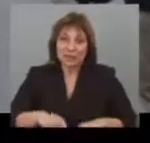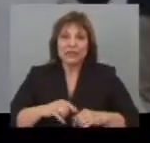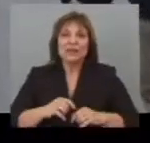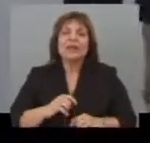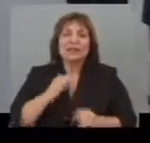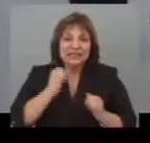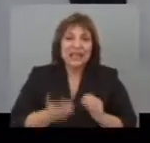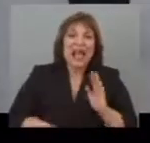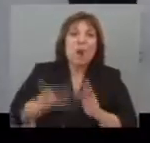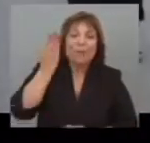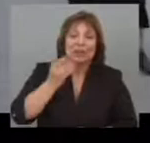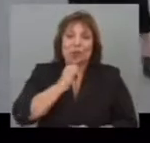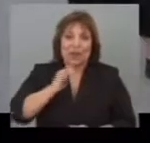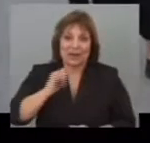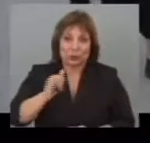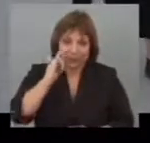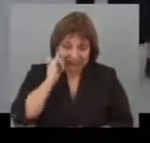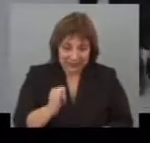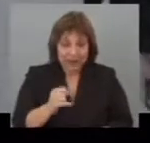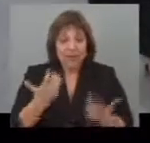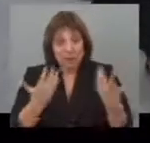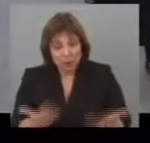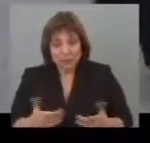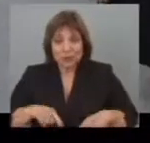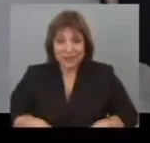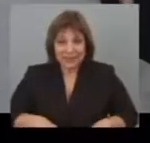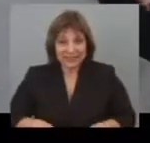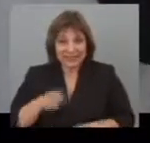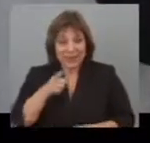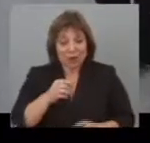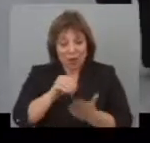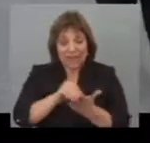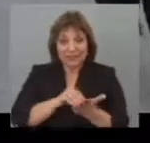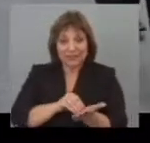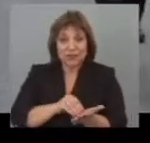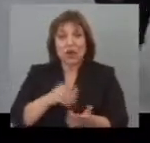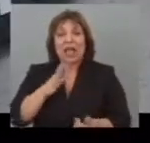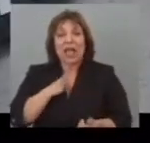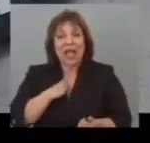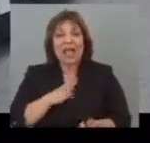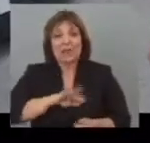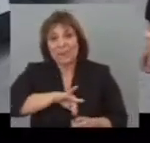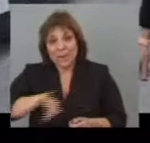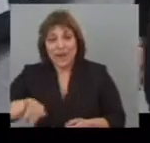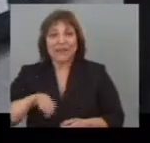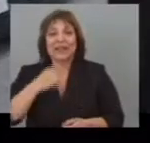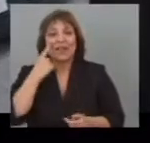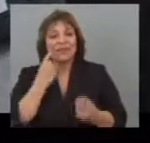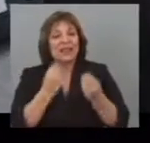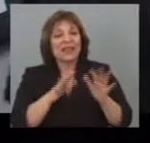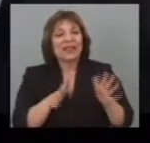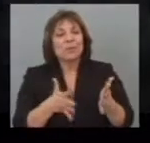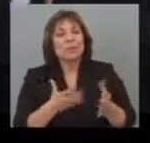denuncias. Por eso el Ministerio del Interior está trabajando para mejorar el registro. Además, se busca determinar perfiles de víctimas